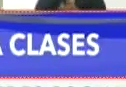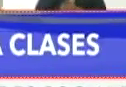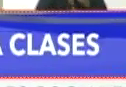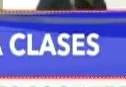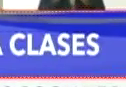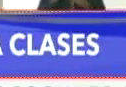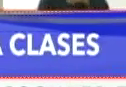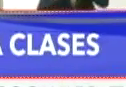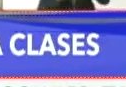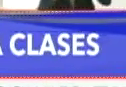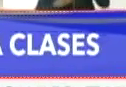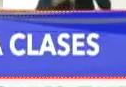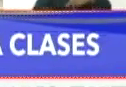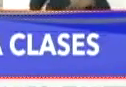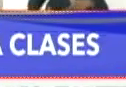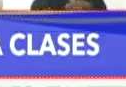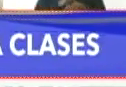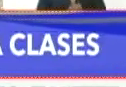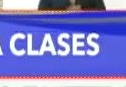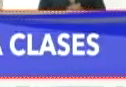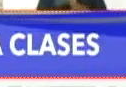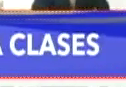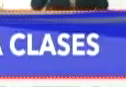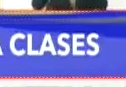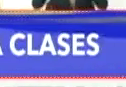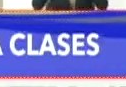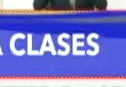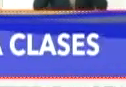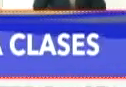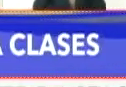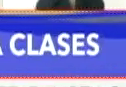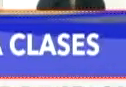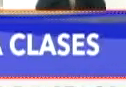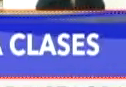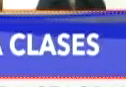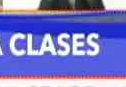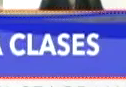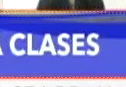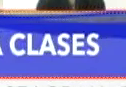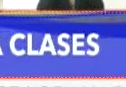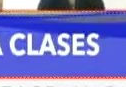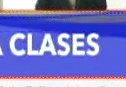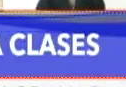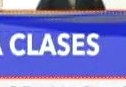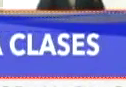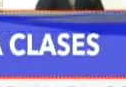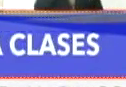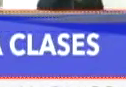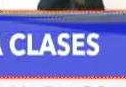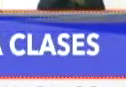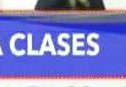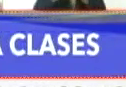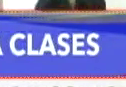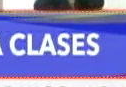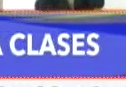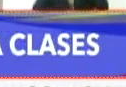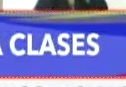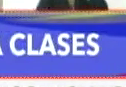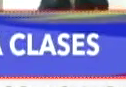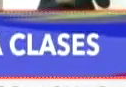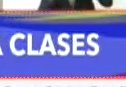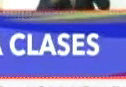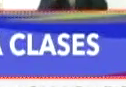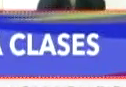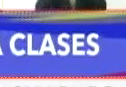revolución tiene ganada en la educación pública gratuita de calidad la revolución educativa